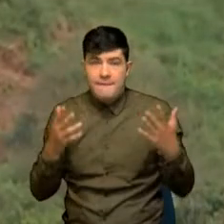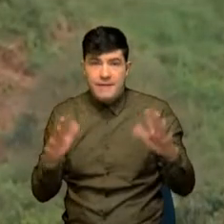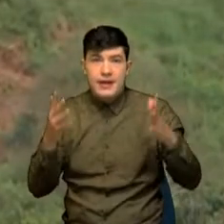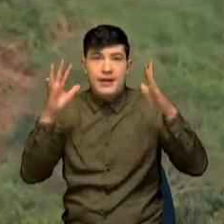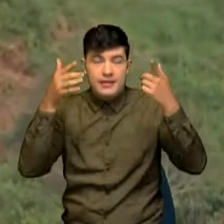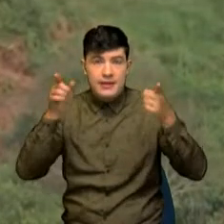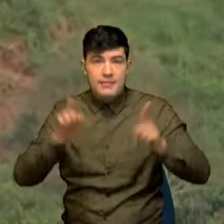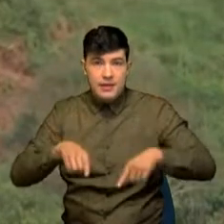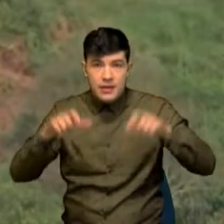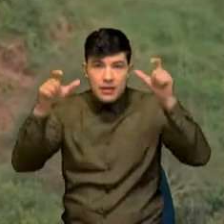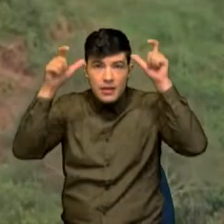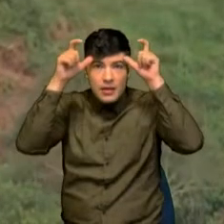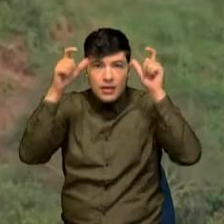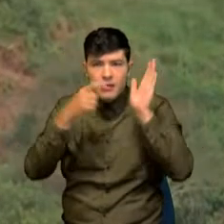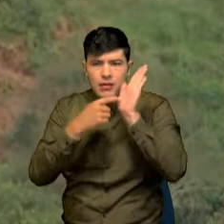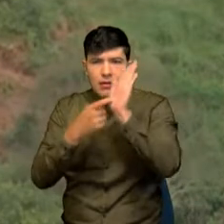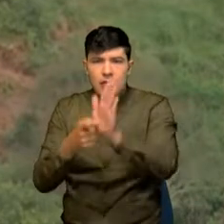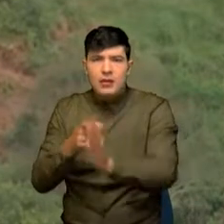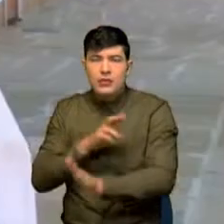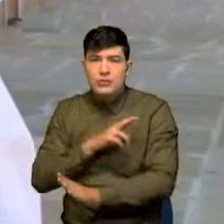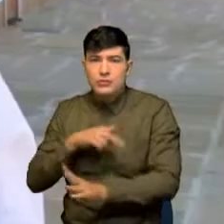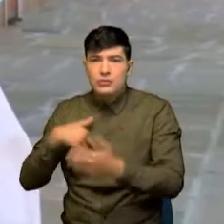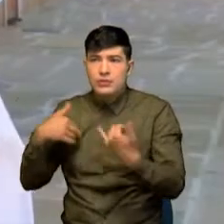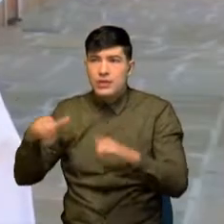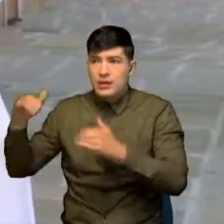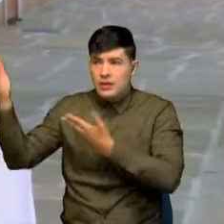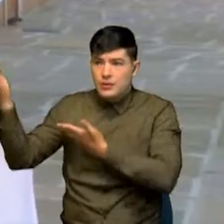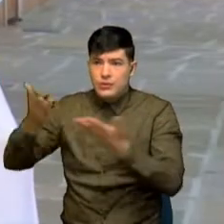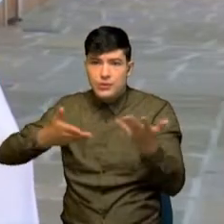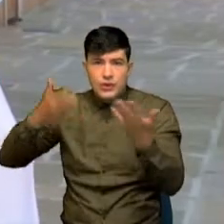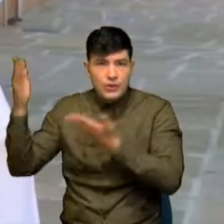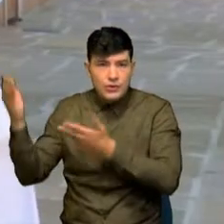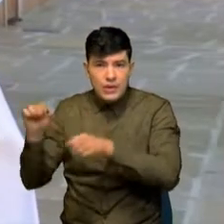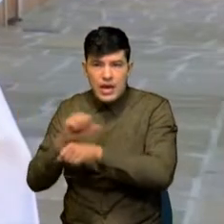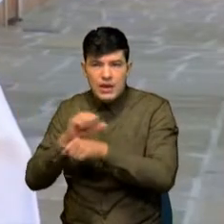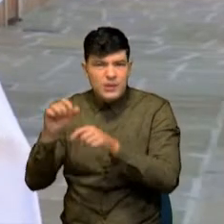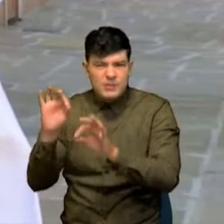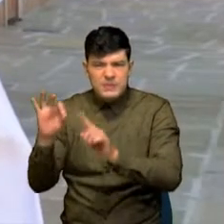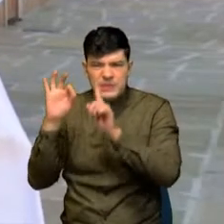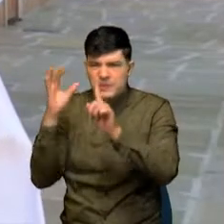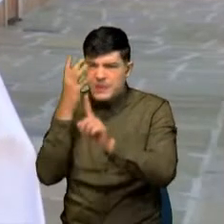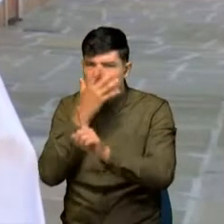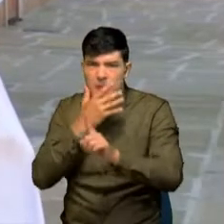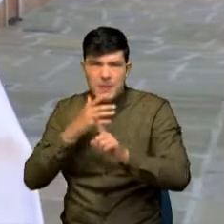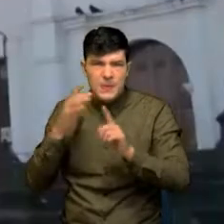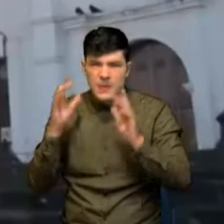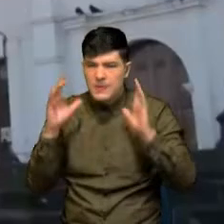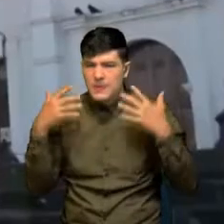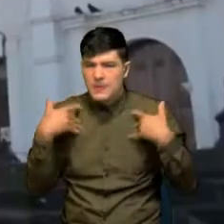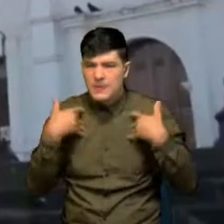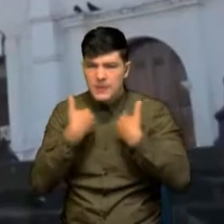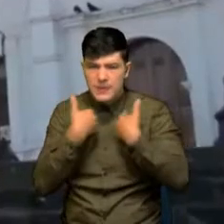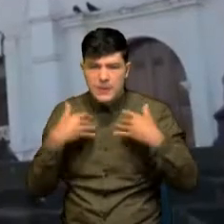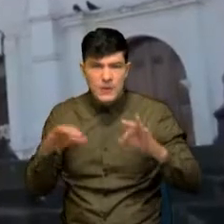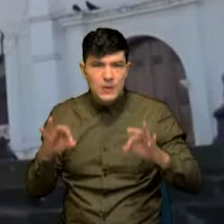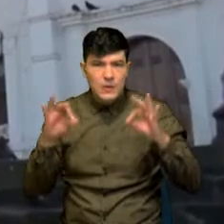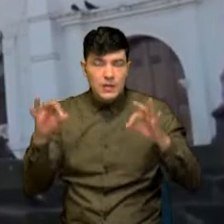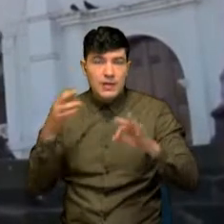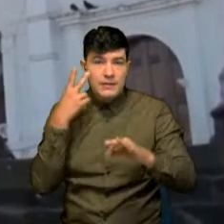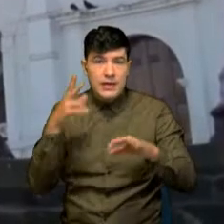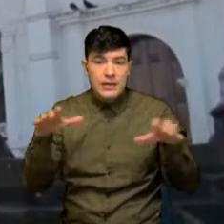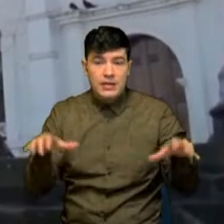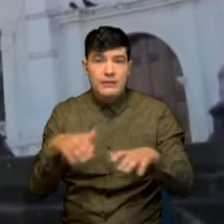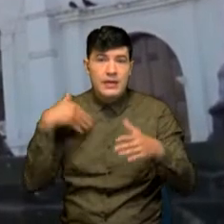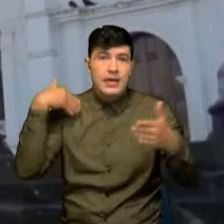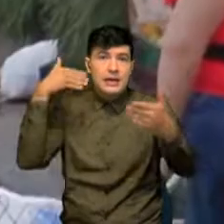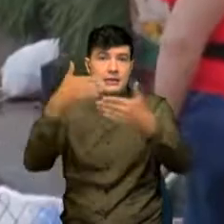actividad. Estamos ya recibiendo ganado de todos los municipios y departamentos de Colombia. Las actividades irán hasta